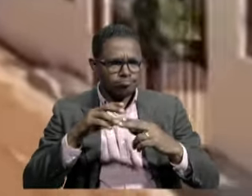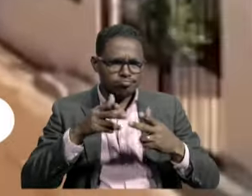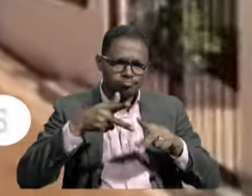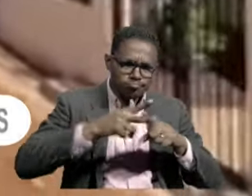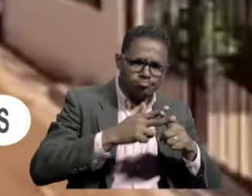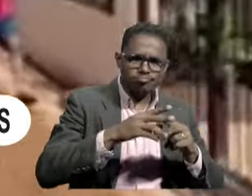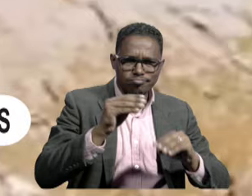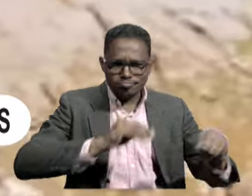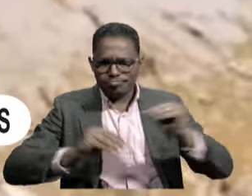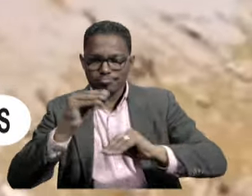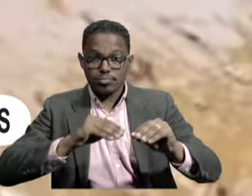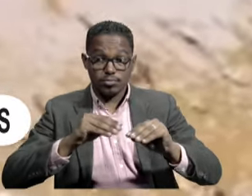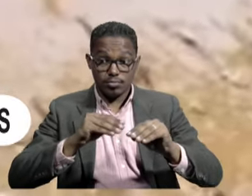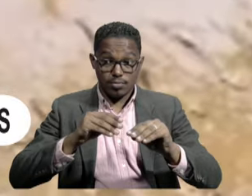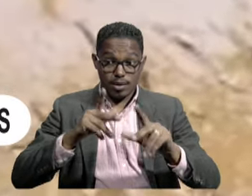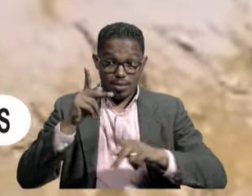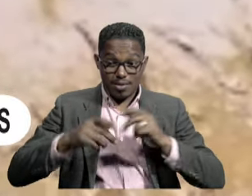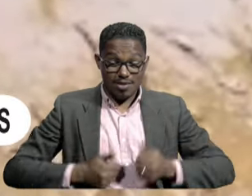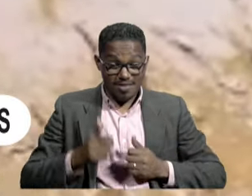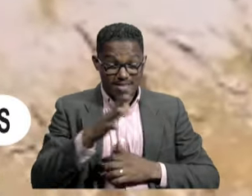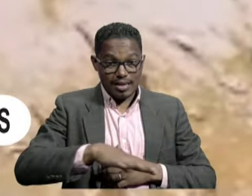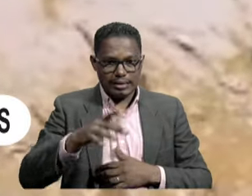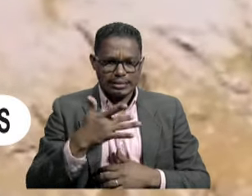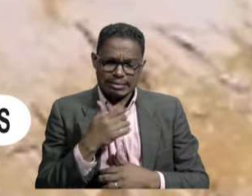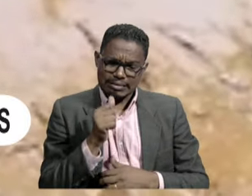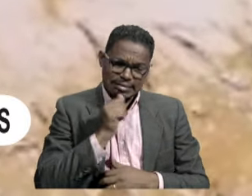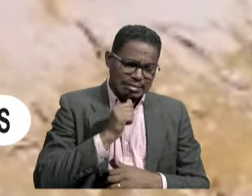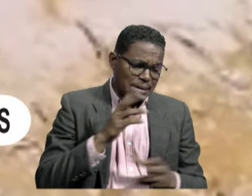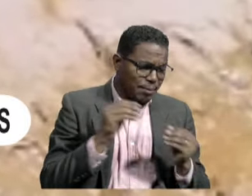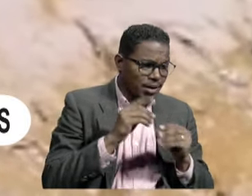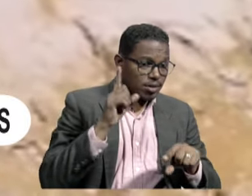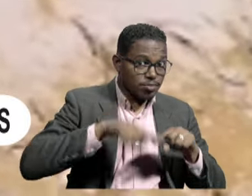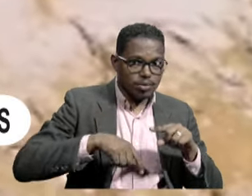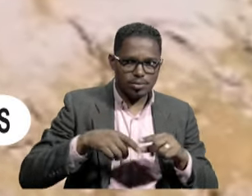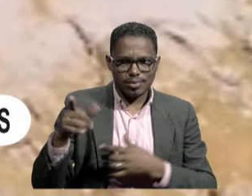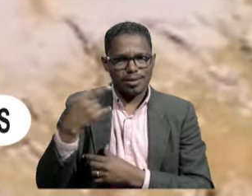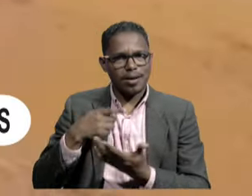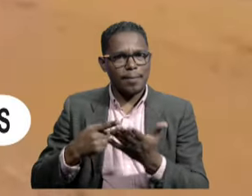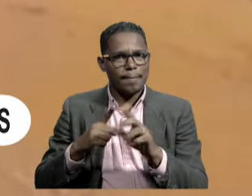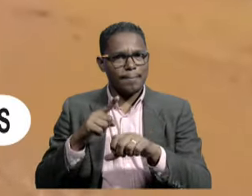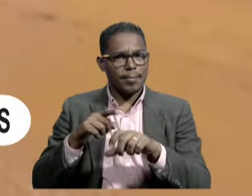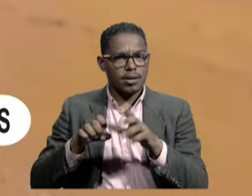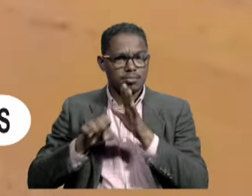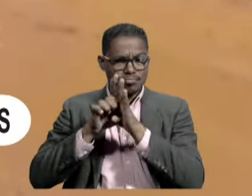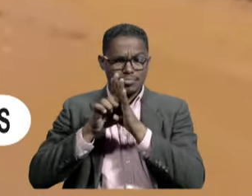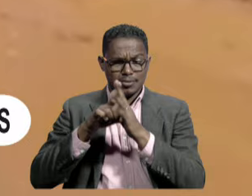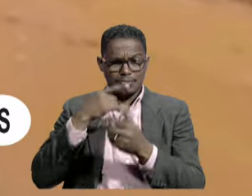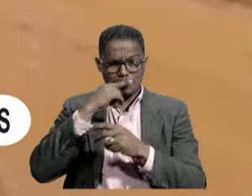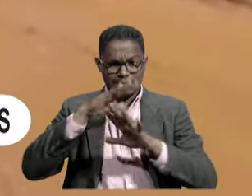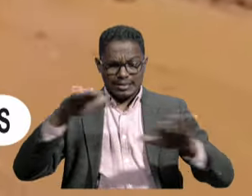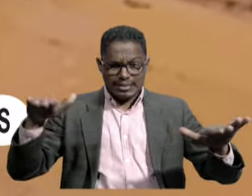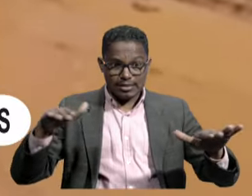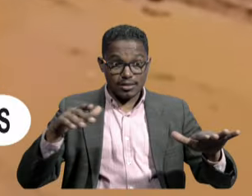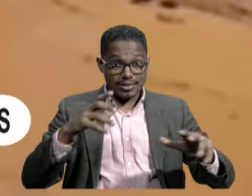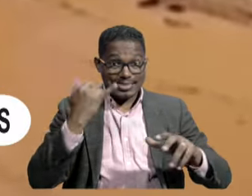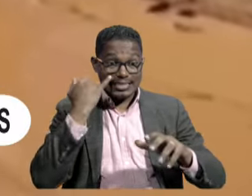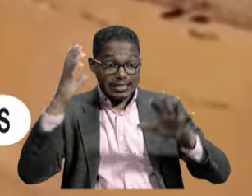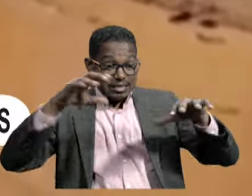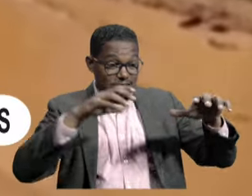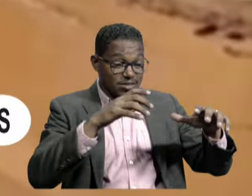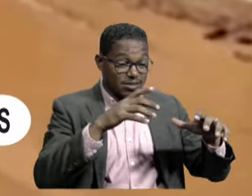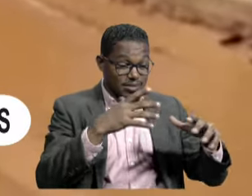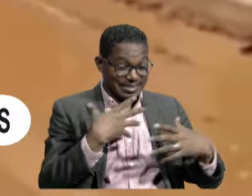que no aguantan más incluso los niños cuando llueve están altamente ados de forma sanitaria